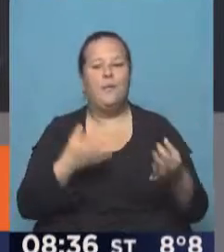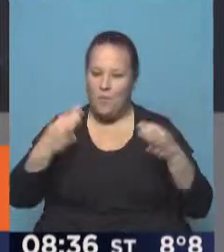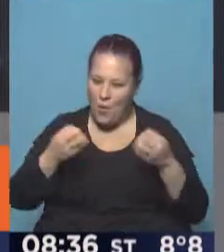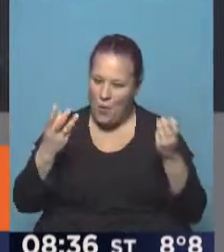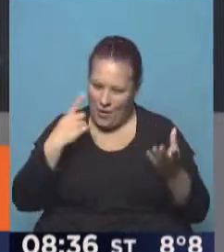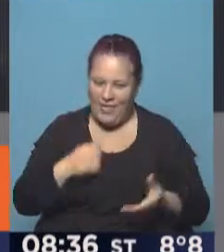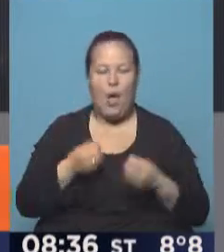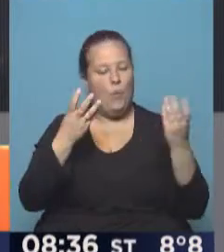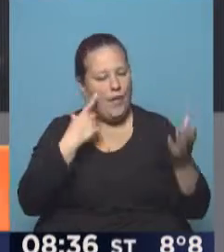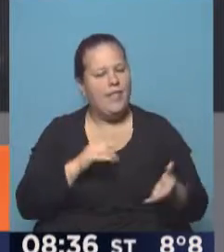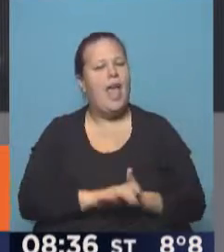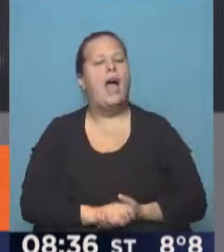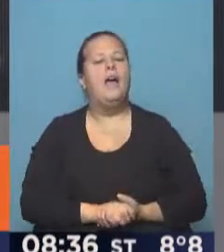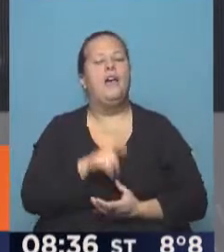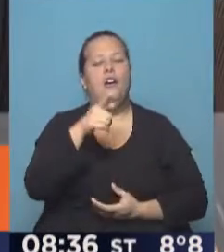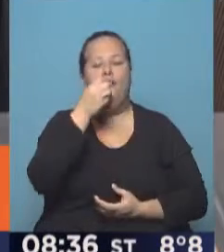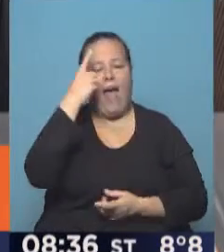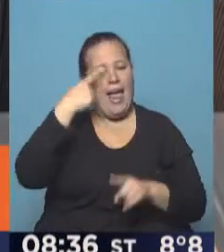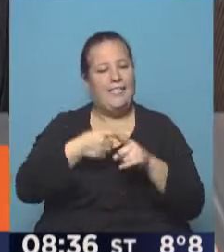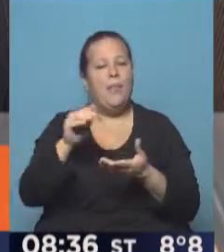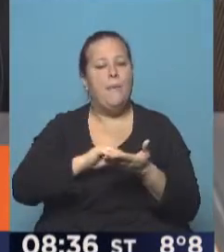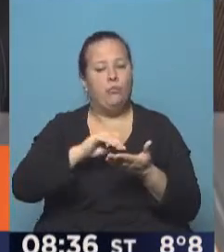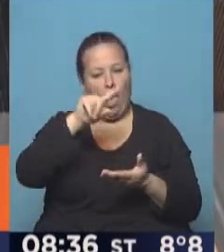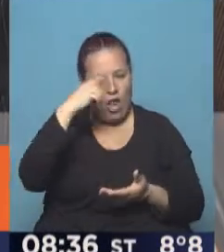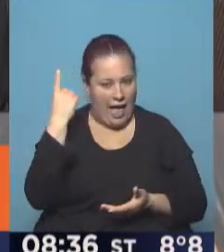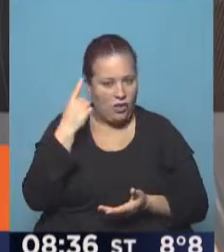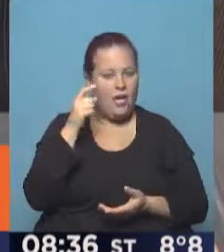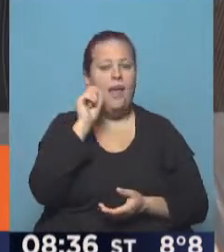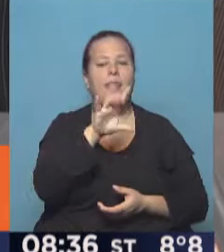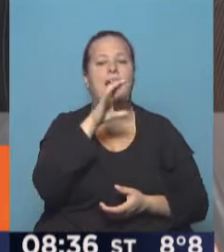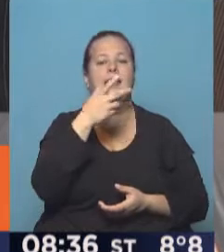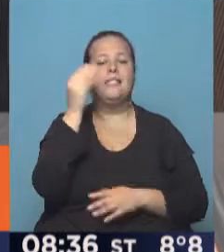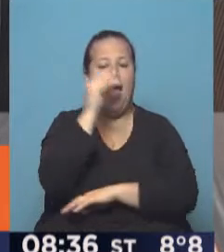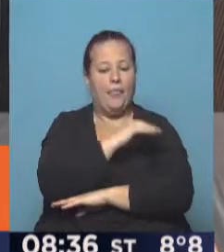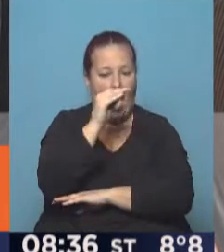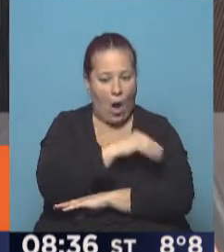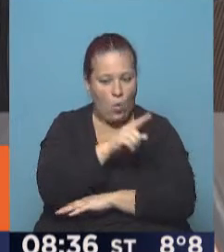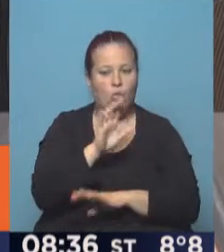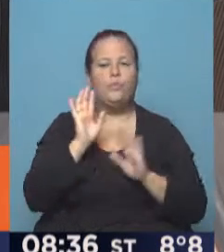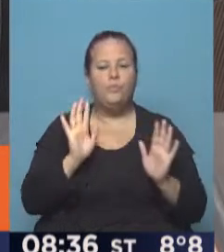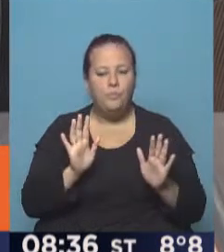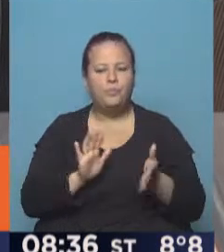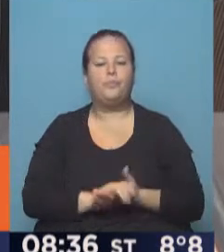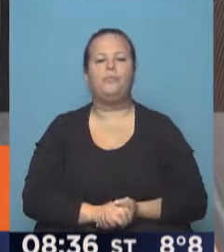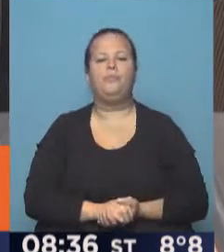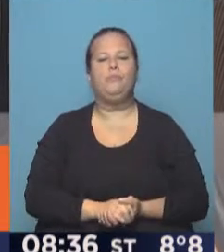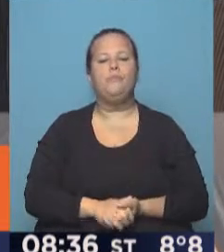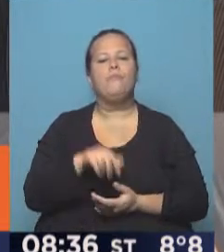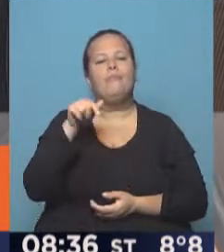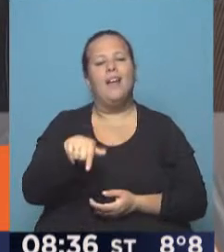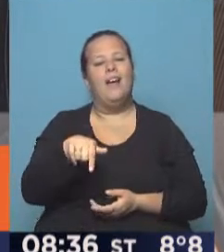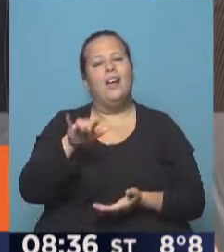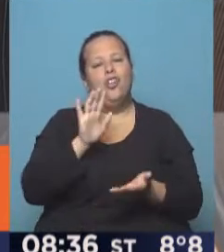buenos días. Buen día. Rafael Flores, exdiputado nacional de la provincia de Santa Cruz. A partir de esto